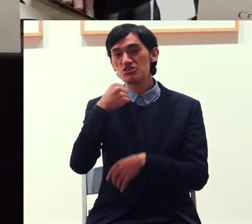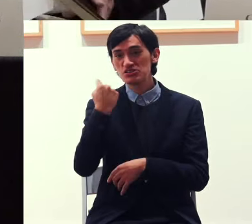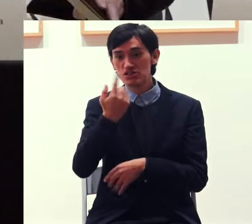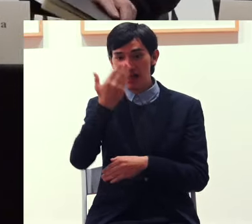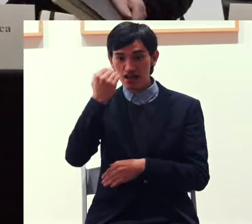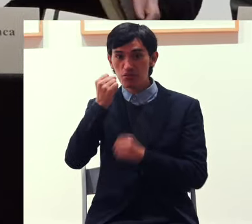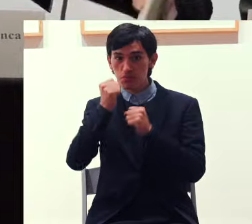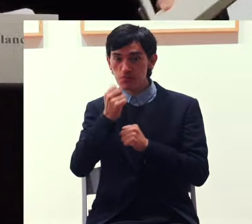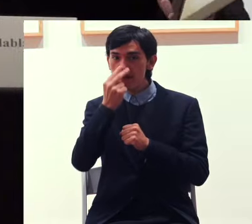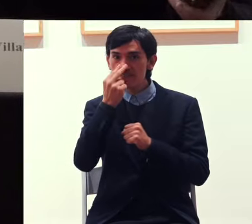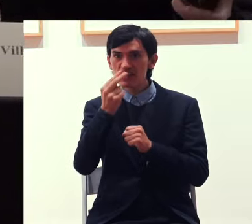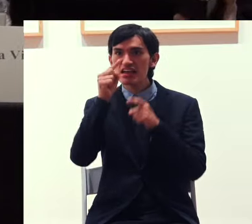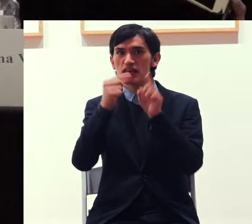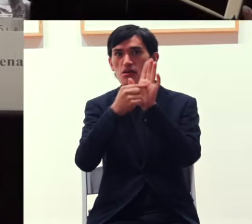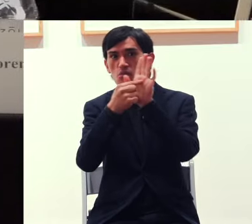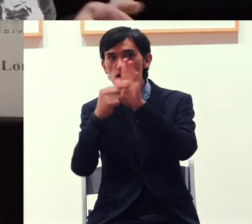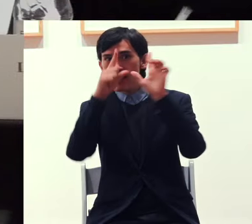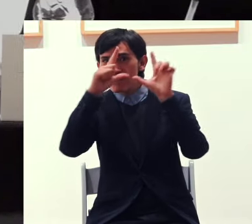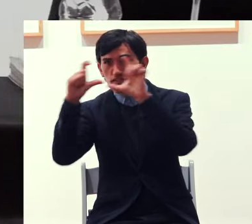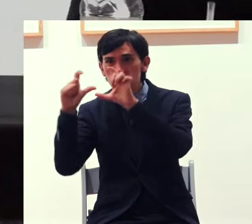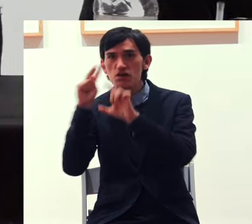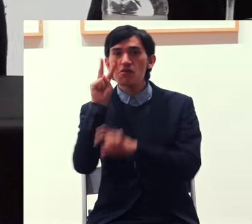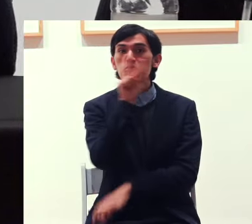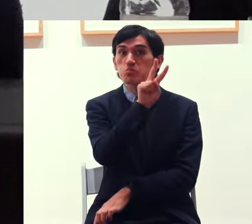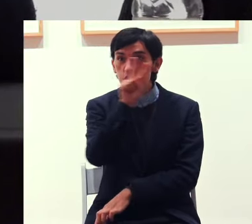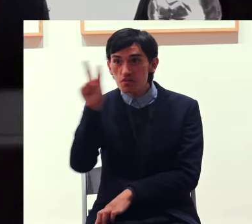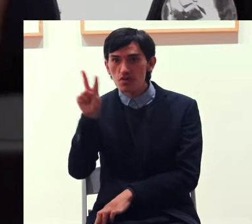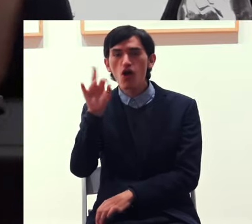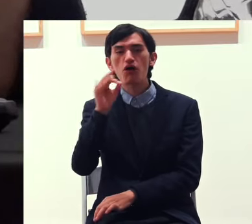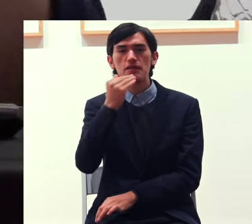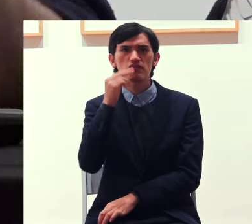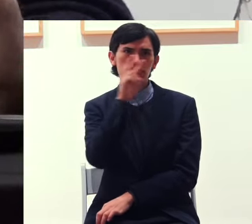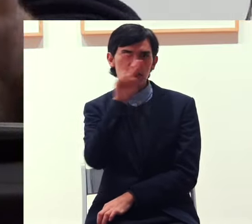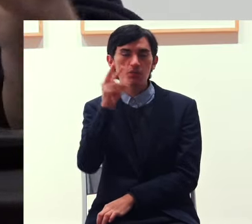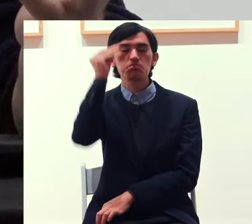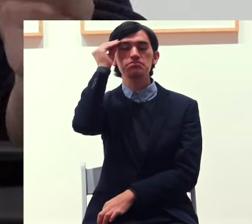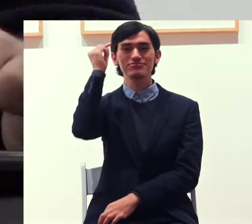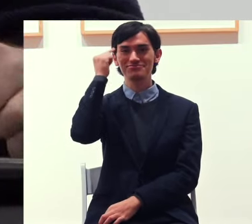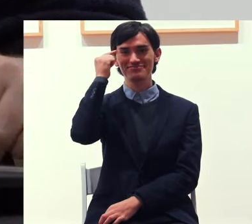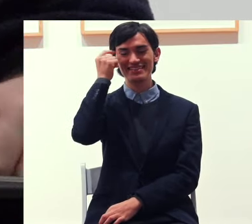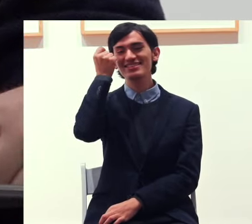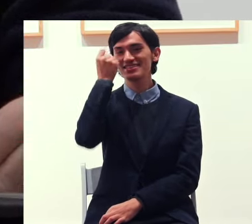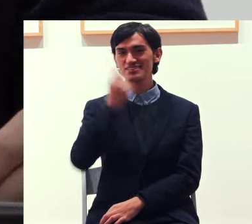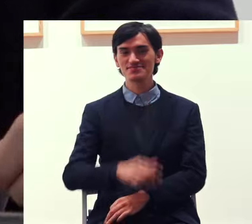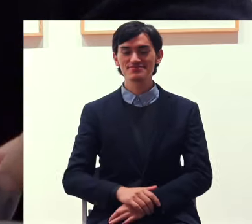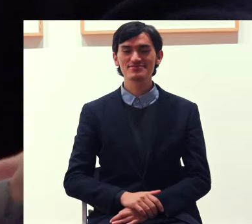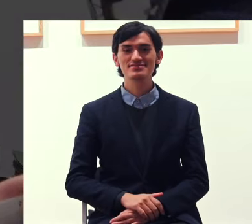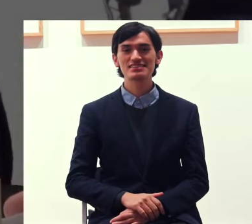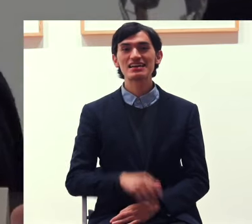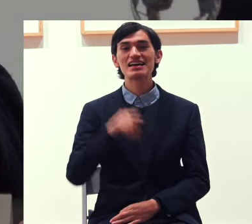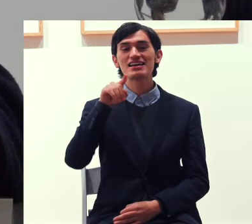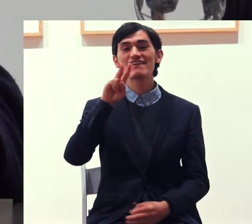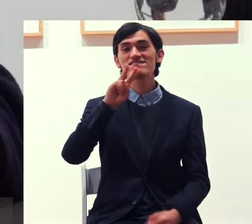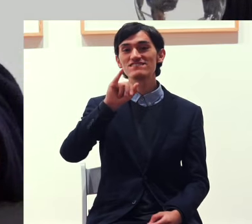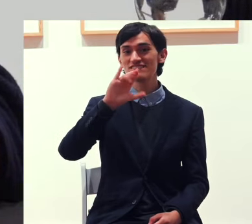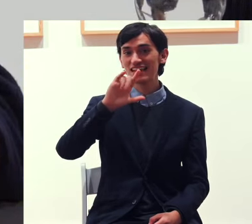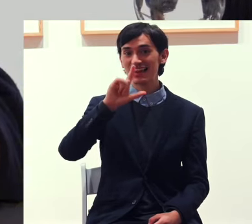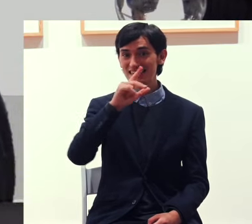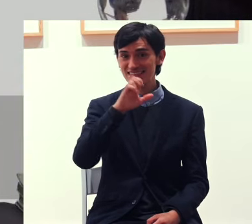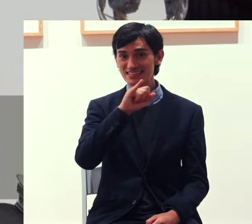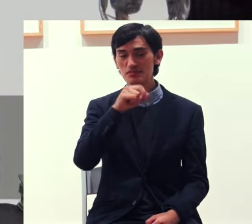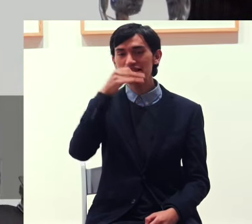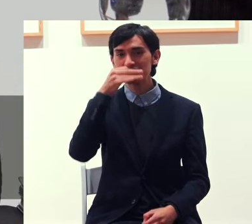largo de lo que pude ver en esta muestra o de lo que pude pensar en cierta medida.